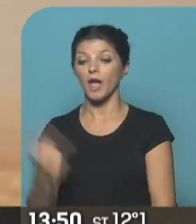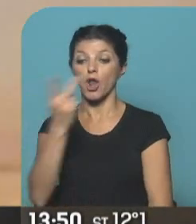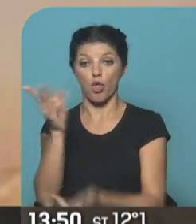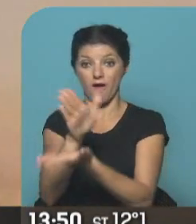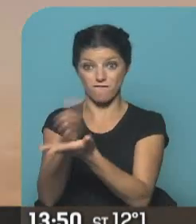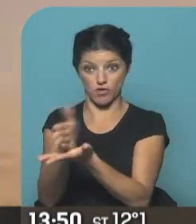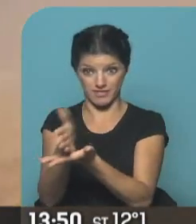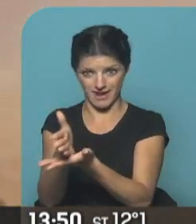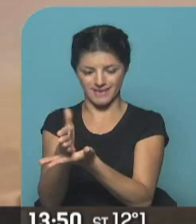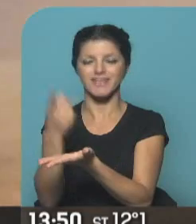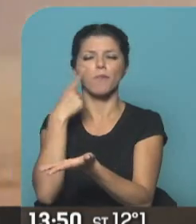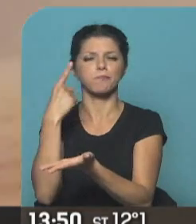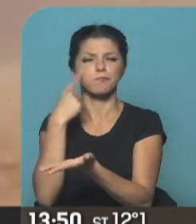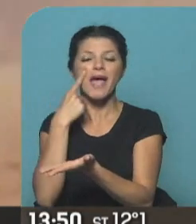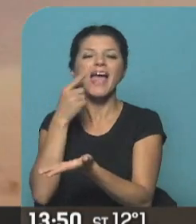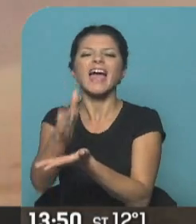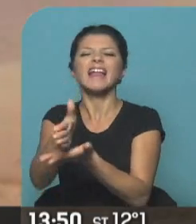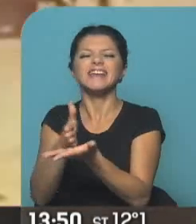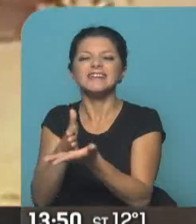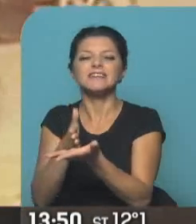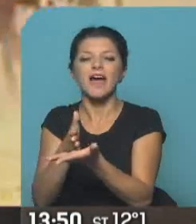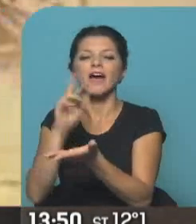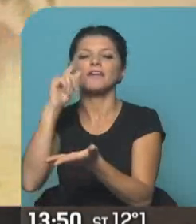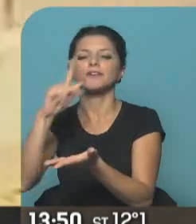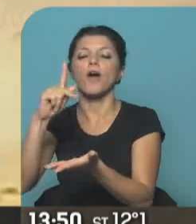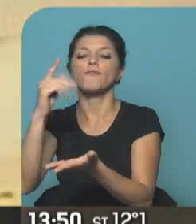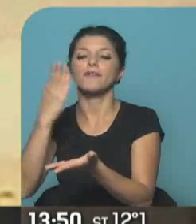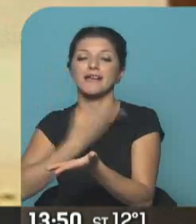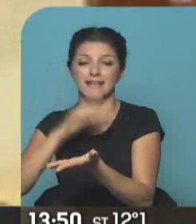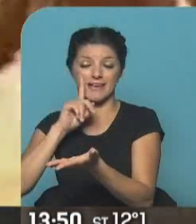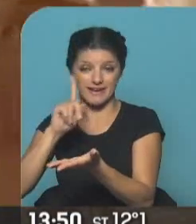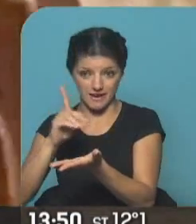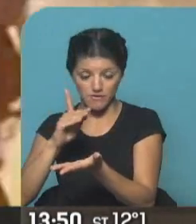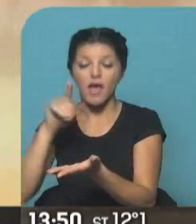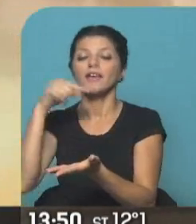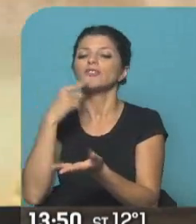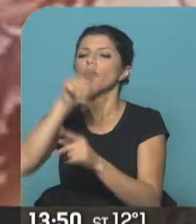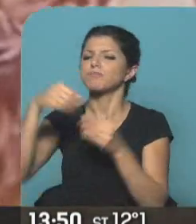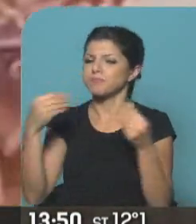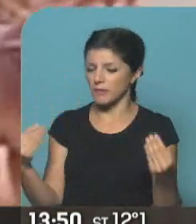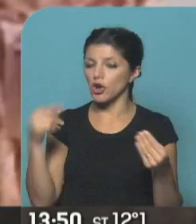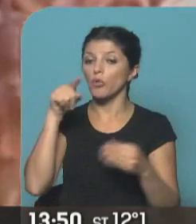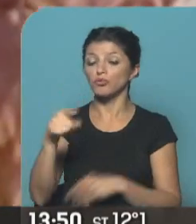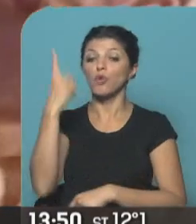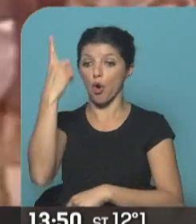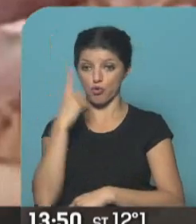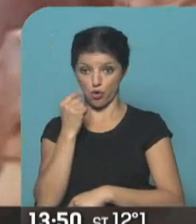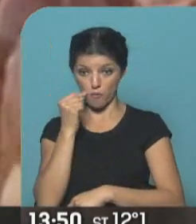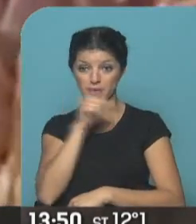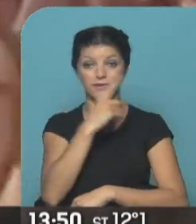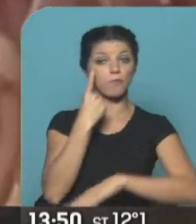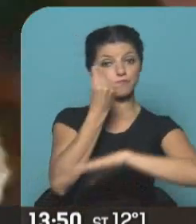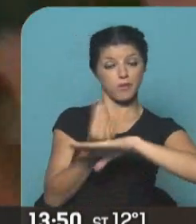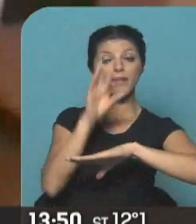naciones, denominada Línea Radcliffe, se determinó mediante un estudio realizado por un delegado de Londres,